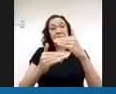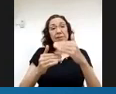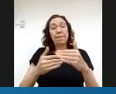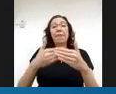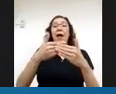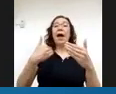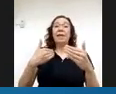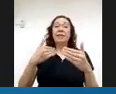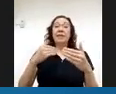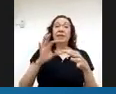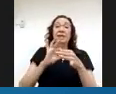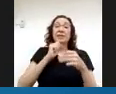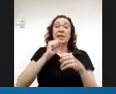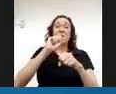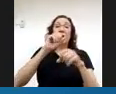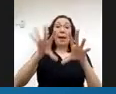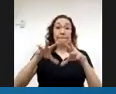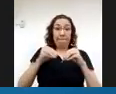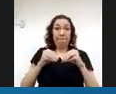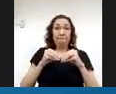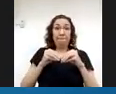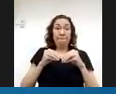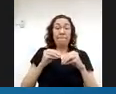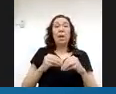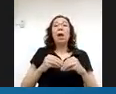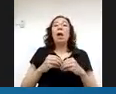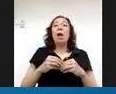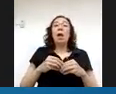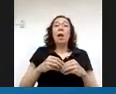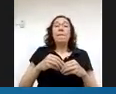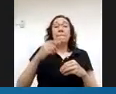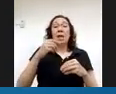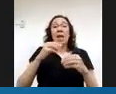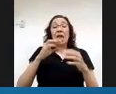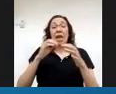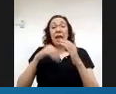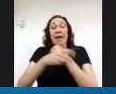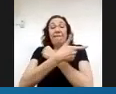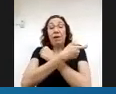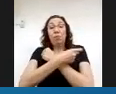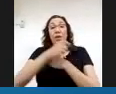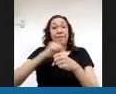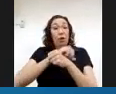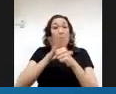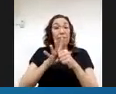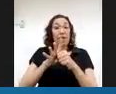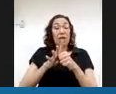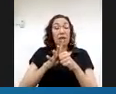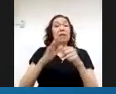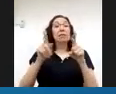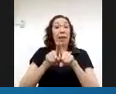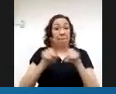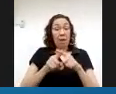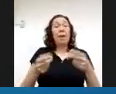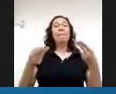antes de ser aprobadas. El caso de la vacuna de COVID no ha sido la excepción. Ha